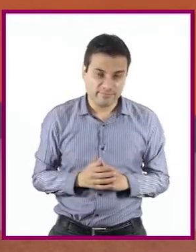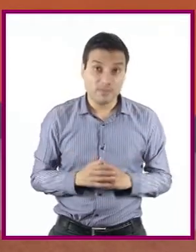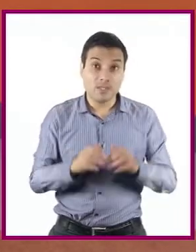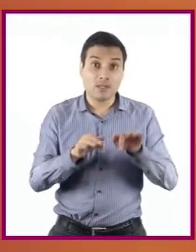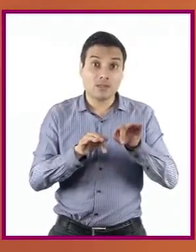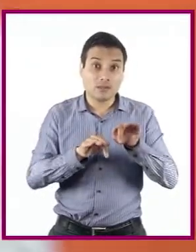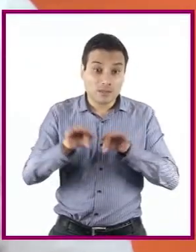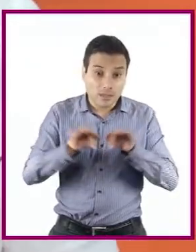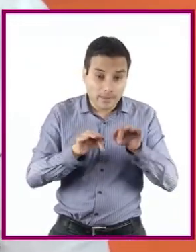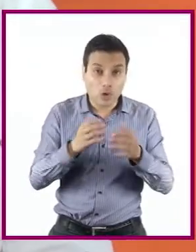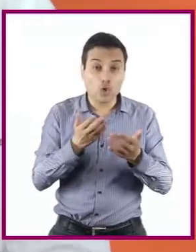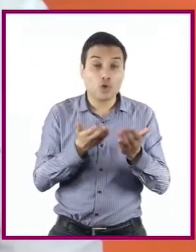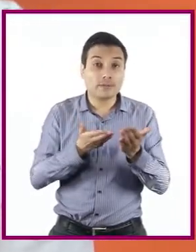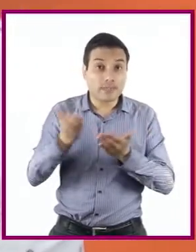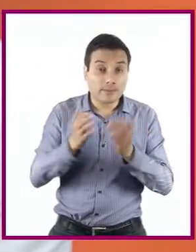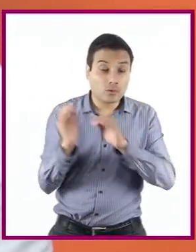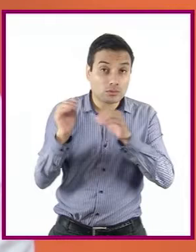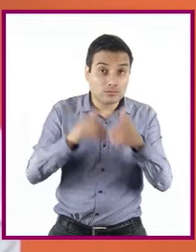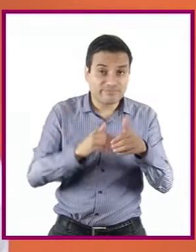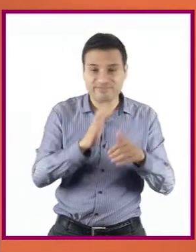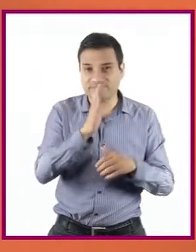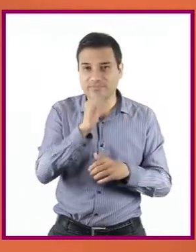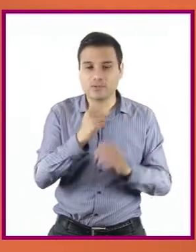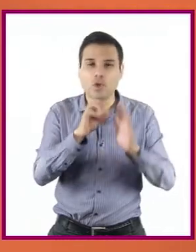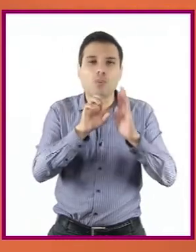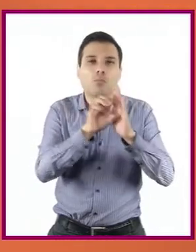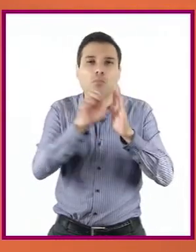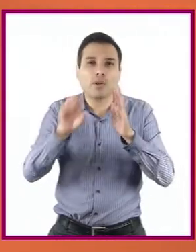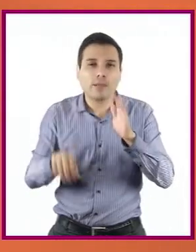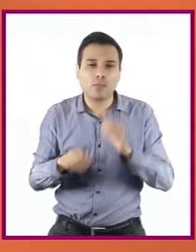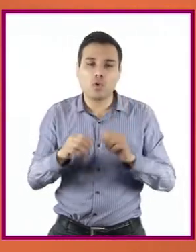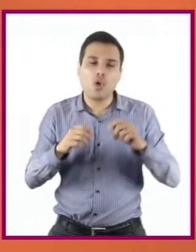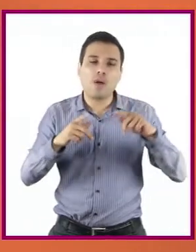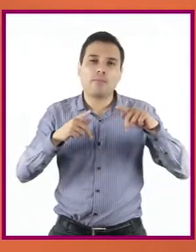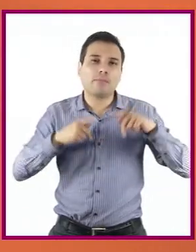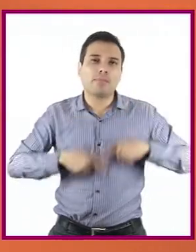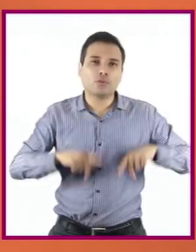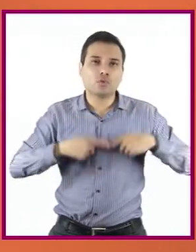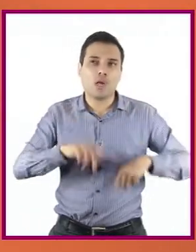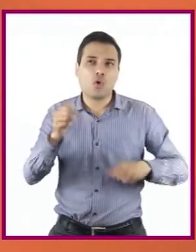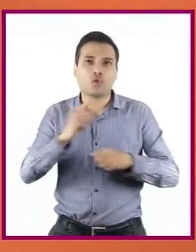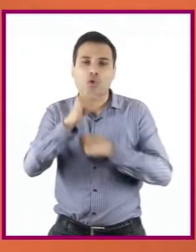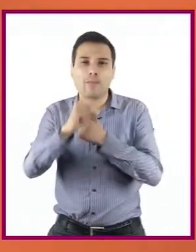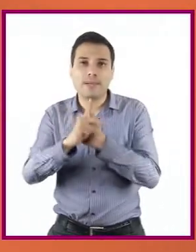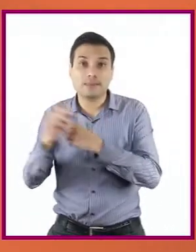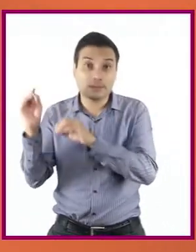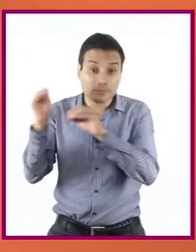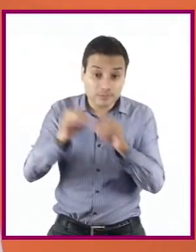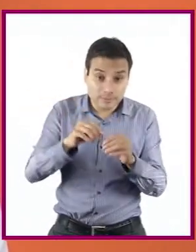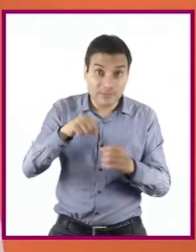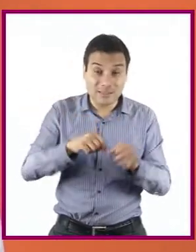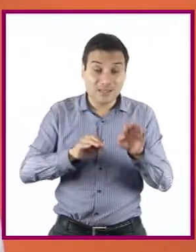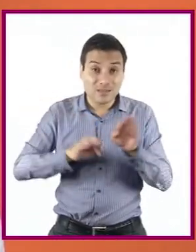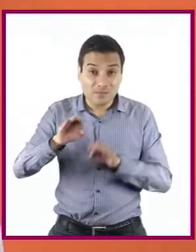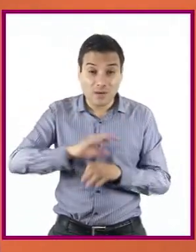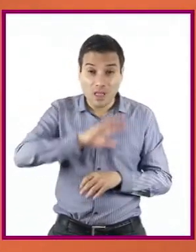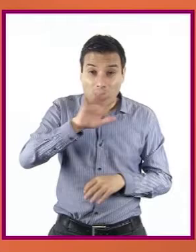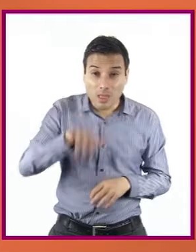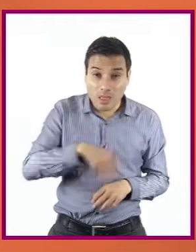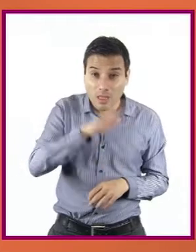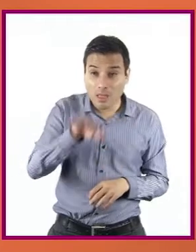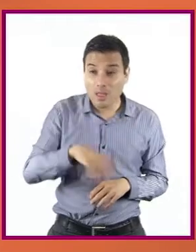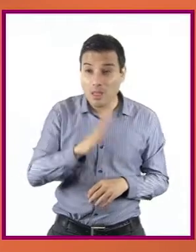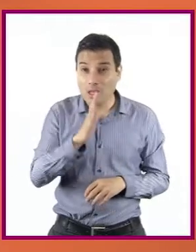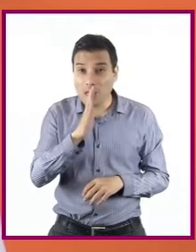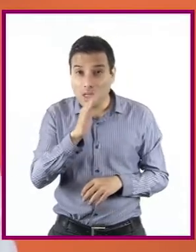servicios. Es decir, para una persona refugiada o inmigrante resulta particularmente difícil encontrar un trabajo, poder estudiar en